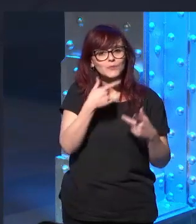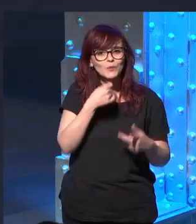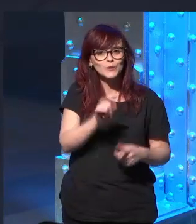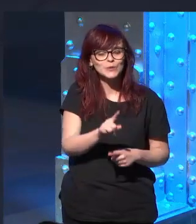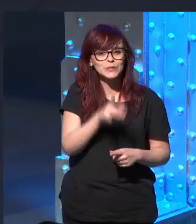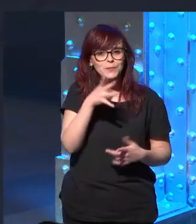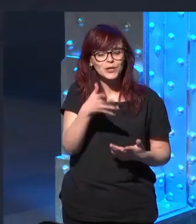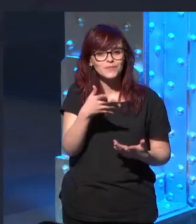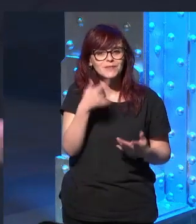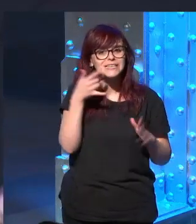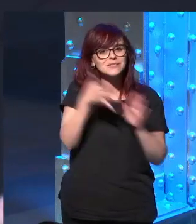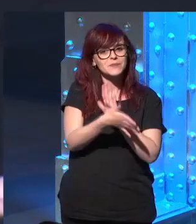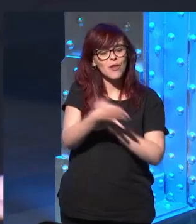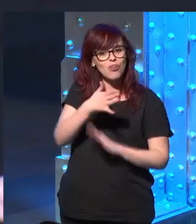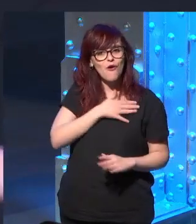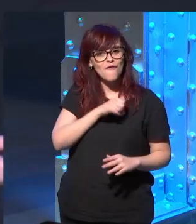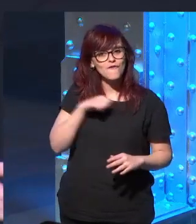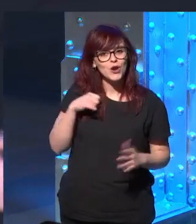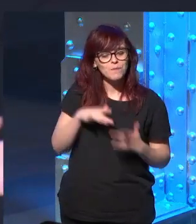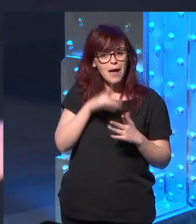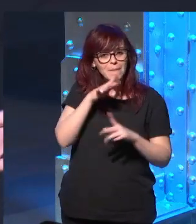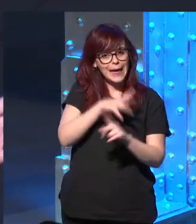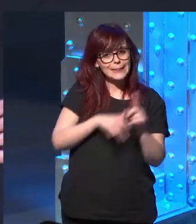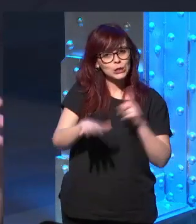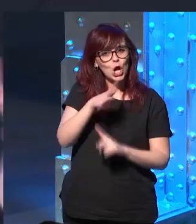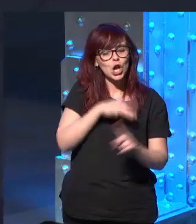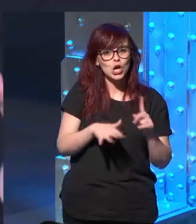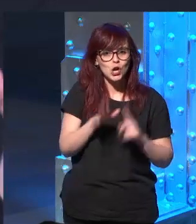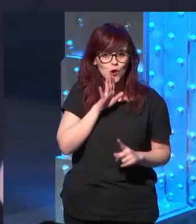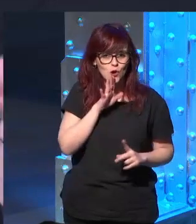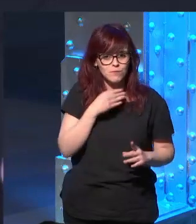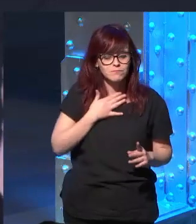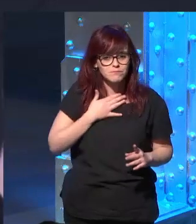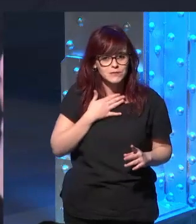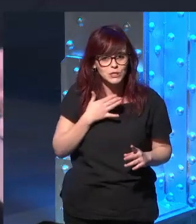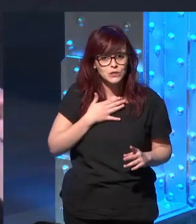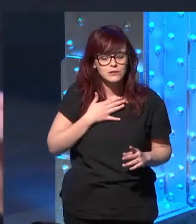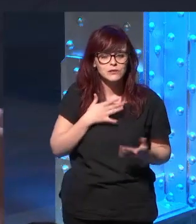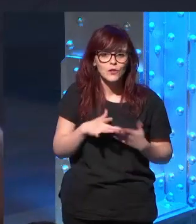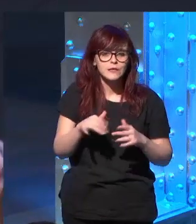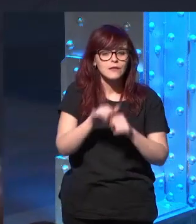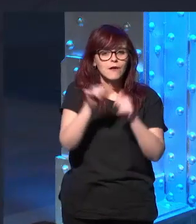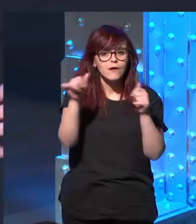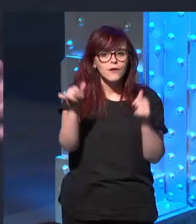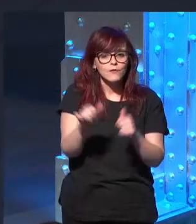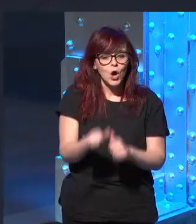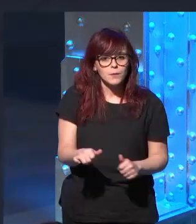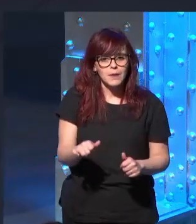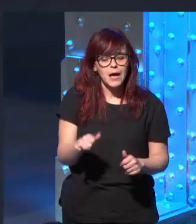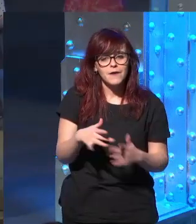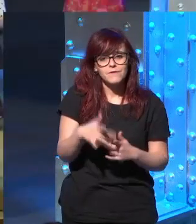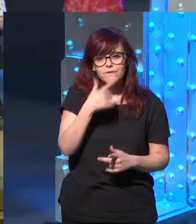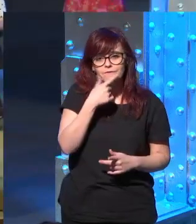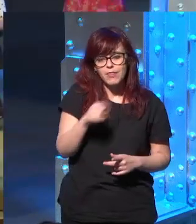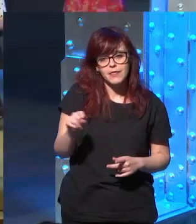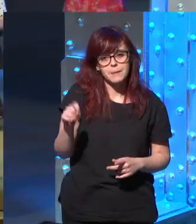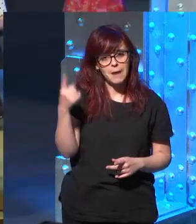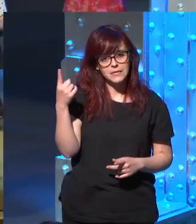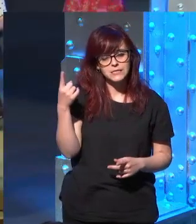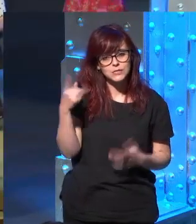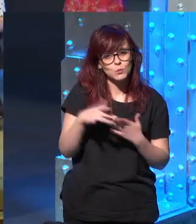explicándolo desde lo que conozco, que es mi entorno. Y es la manera, creo que es más fácil, ¿no?